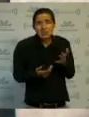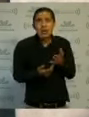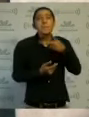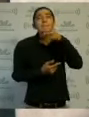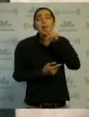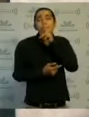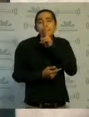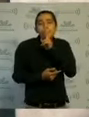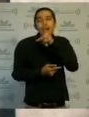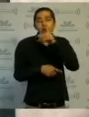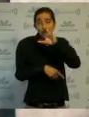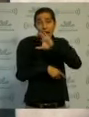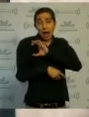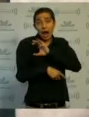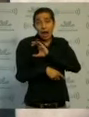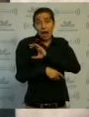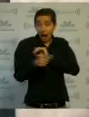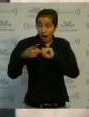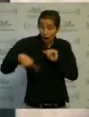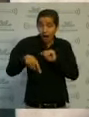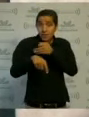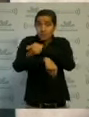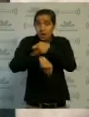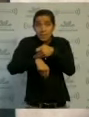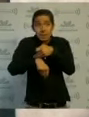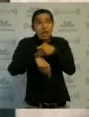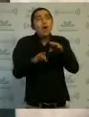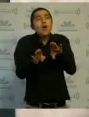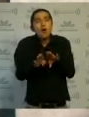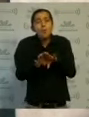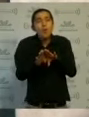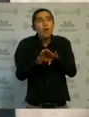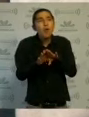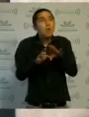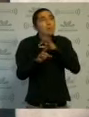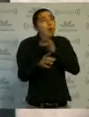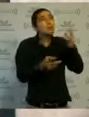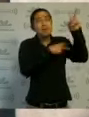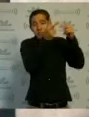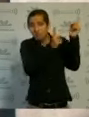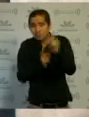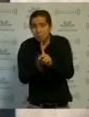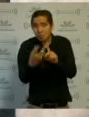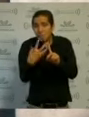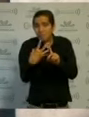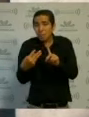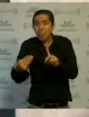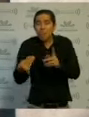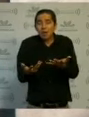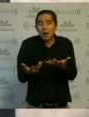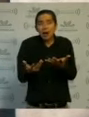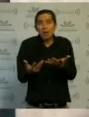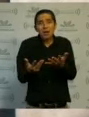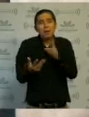demostrar el cariño hacia nuestras familias es evitar que se nos enfermen. Es momento de